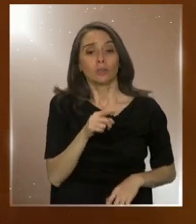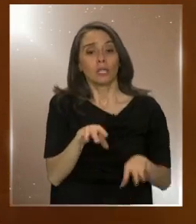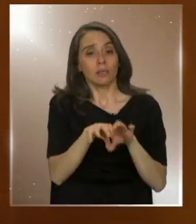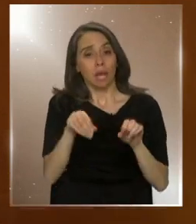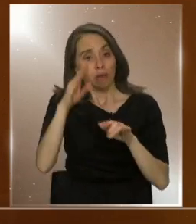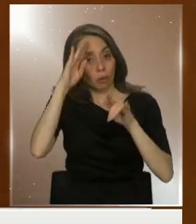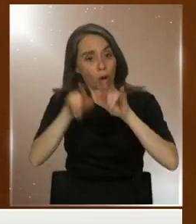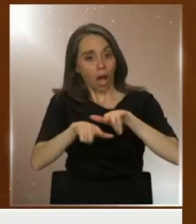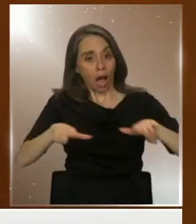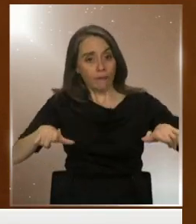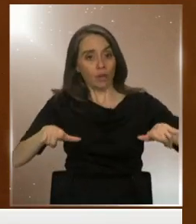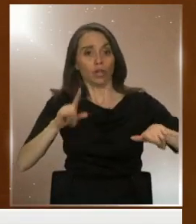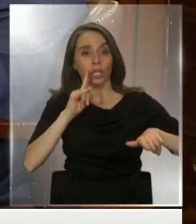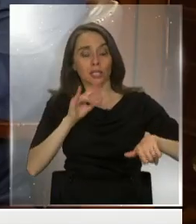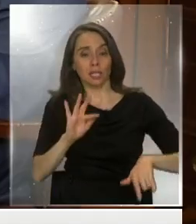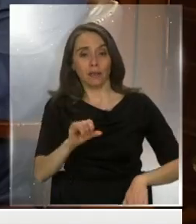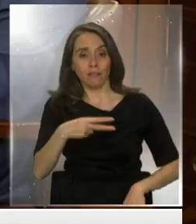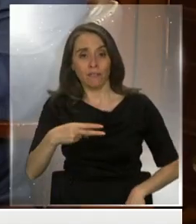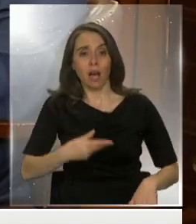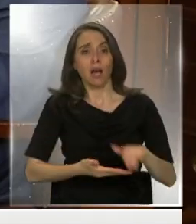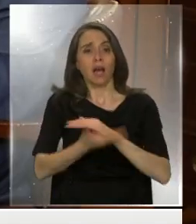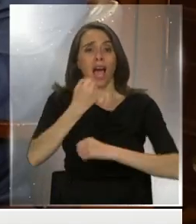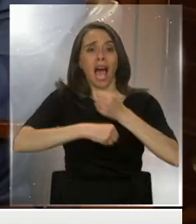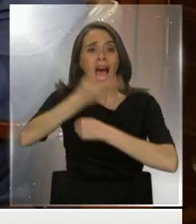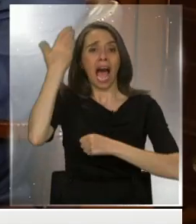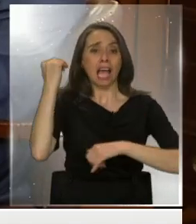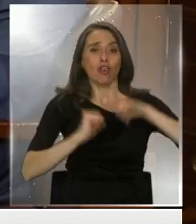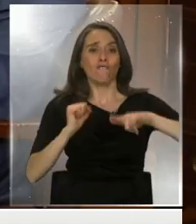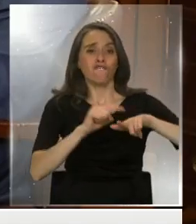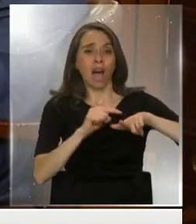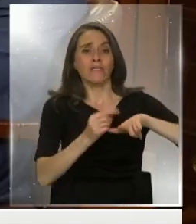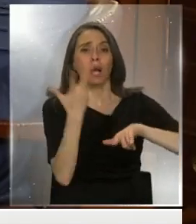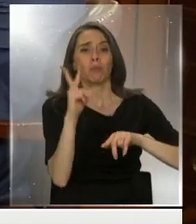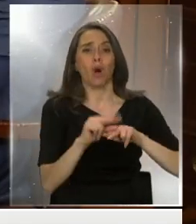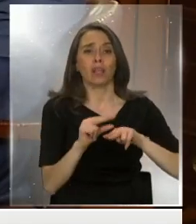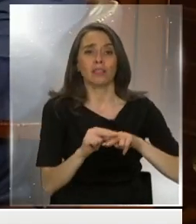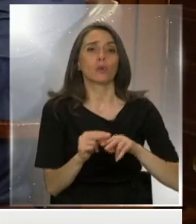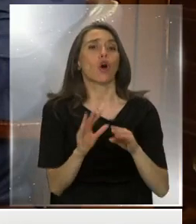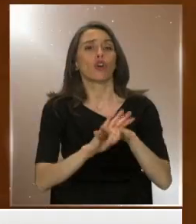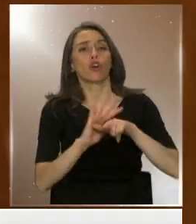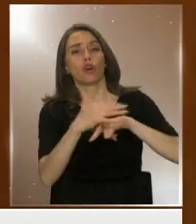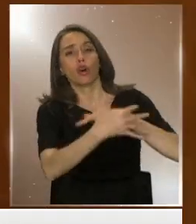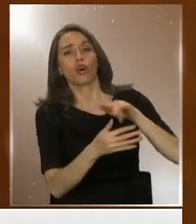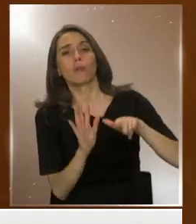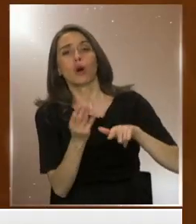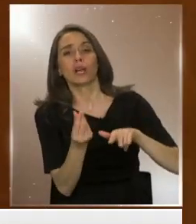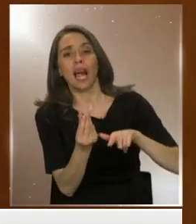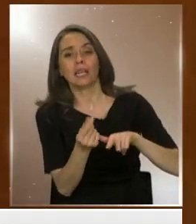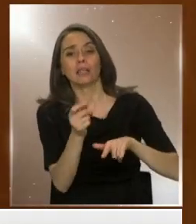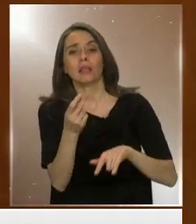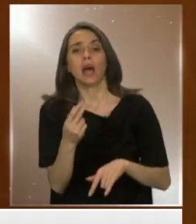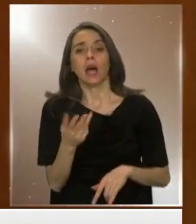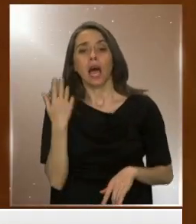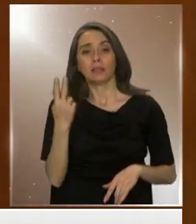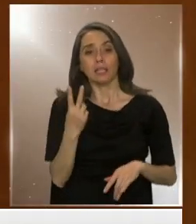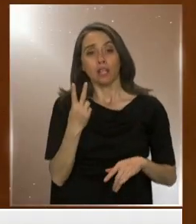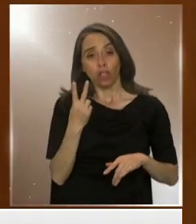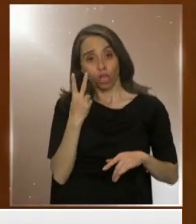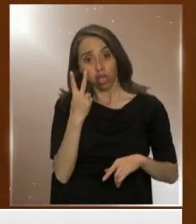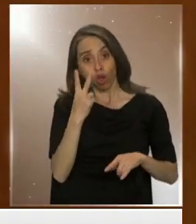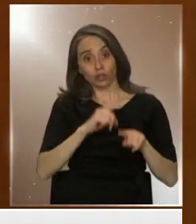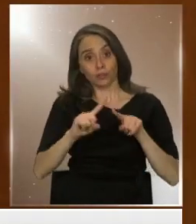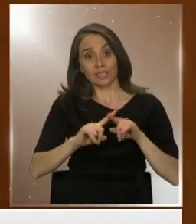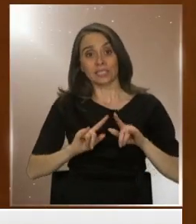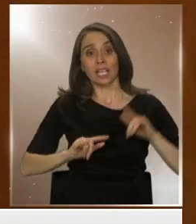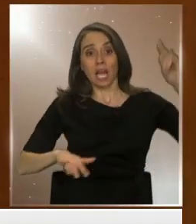tienen la fach si consideramos la antigüedad la calidad de la flota sobre todo los transportes porque los otros dos últimos dos son de transporte más que